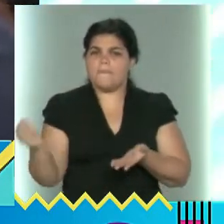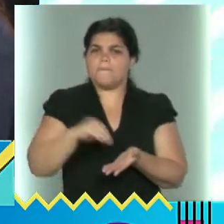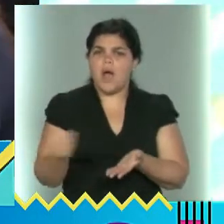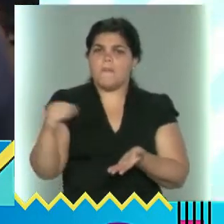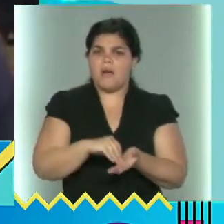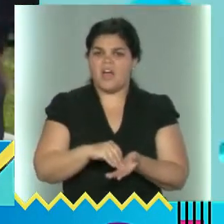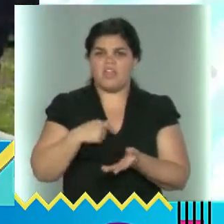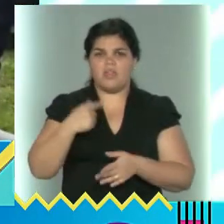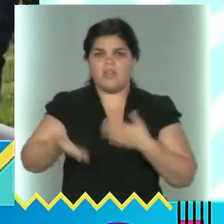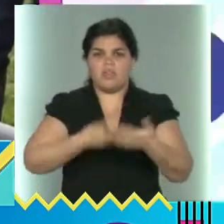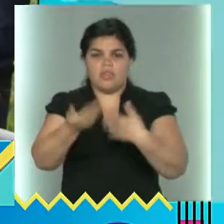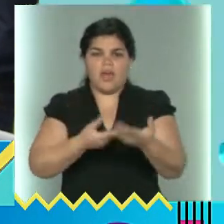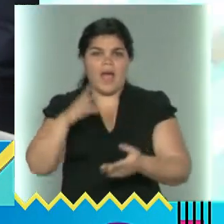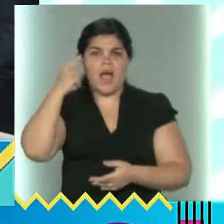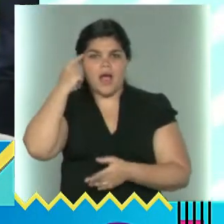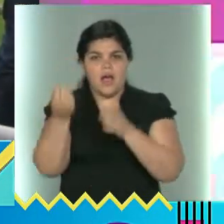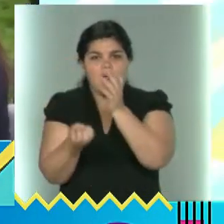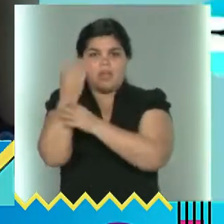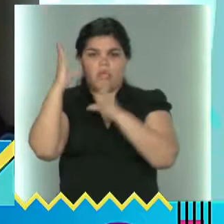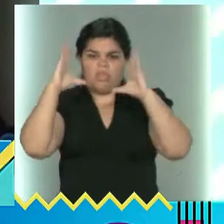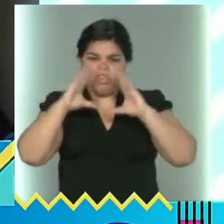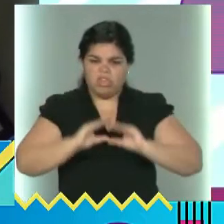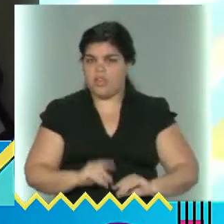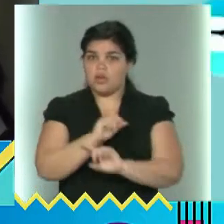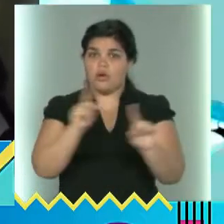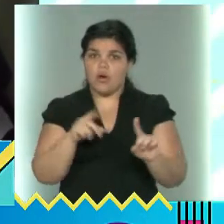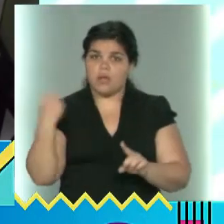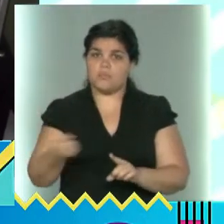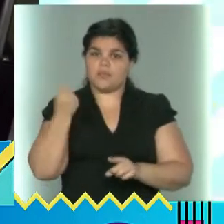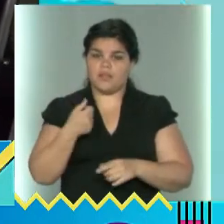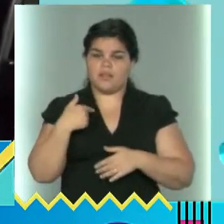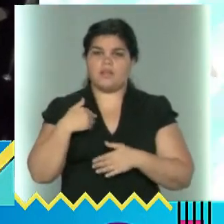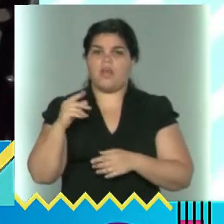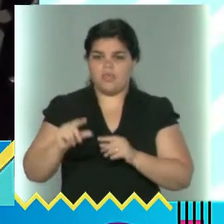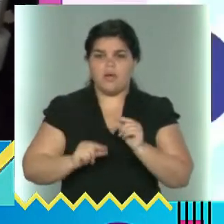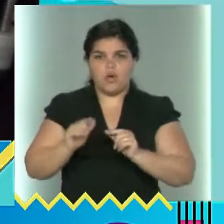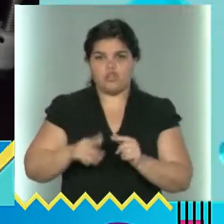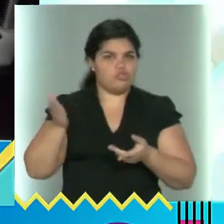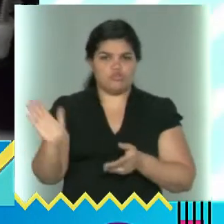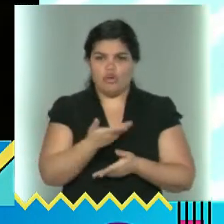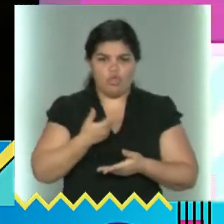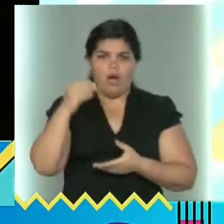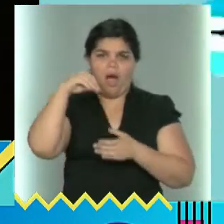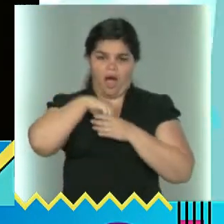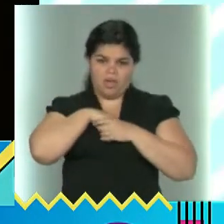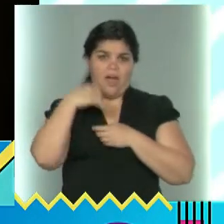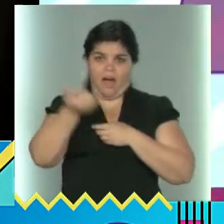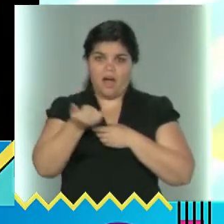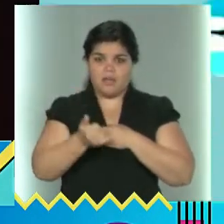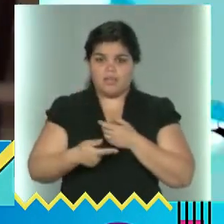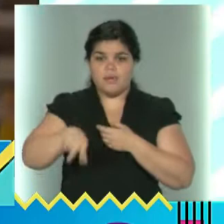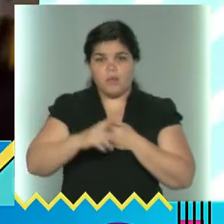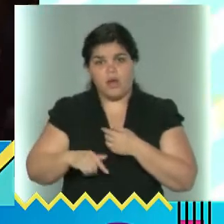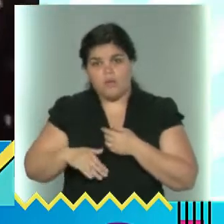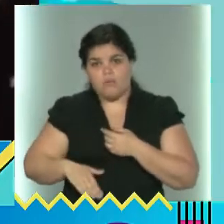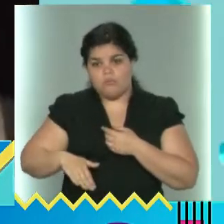no extinguir la capacidad creativa que es con la que todos nacemos y que se va extinguiendo. Normalmente no es que aparece a la larga, sino que nacemos con